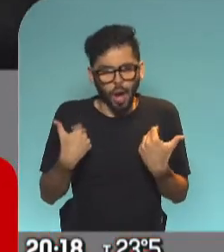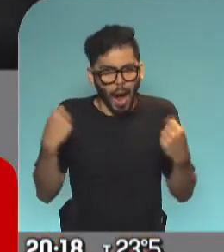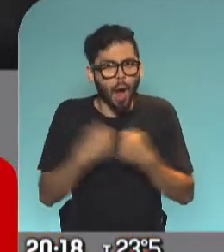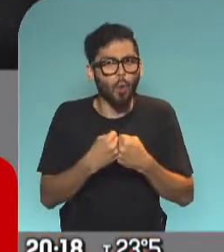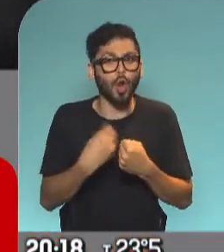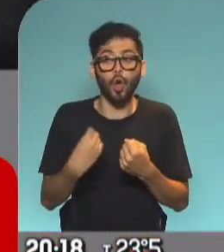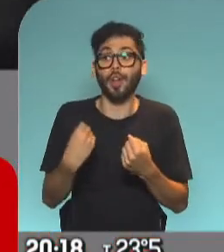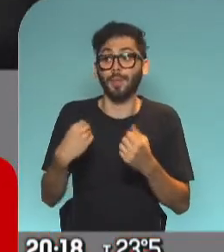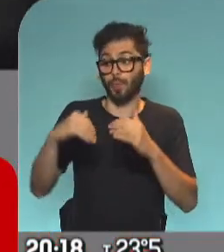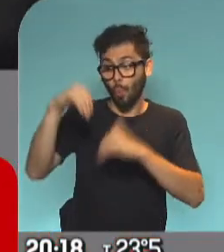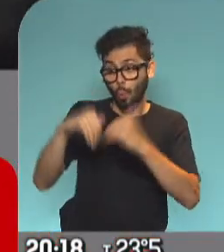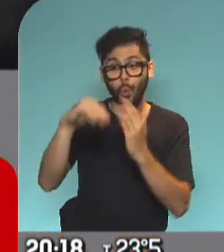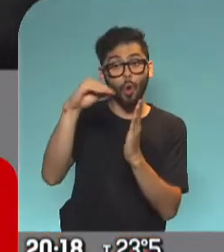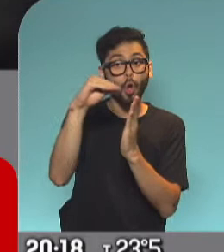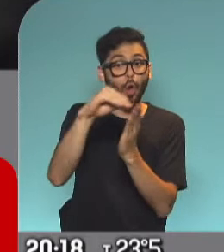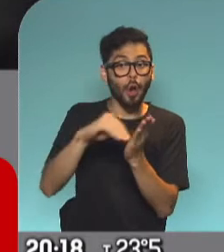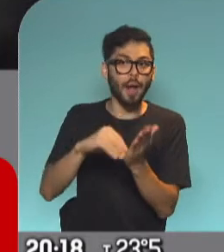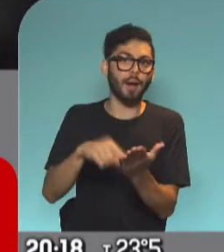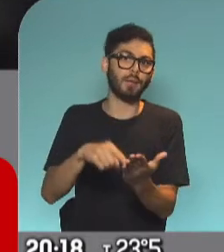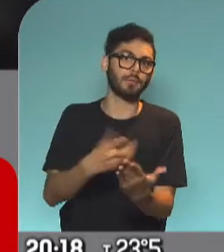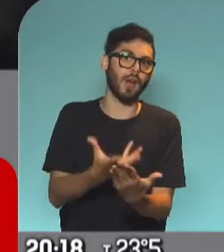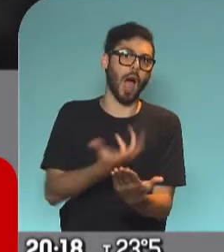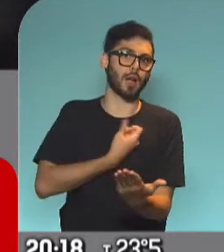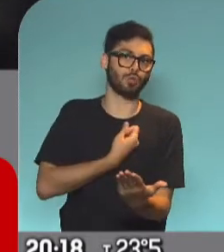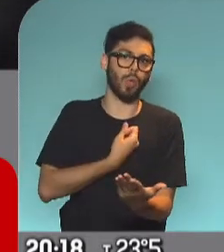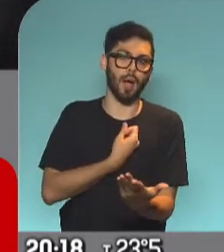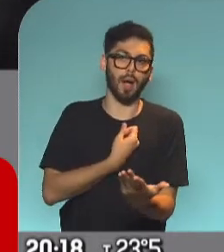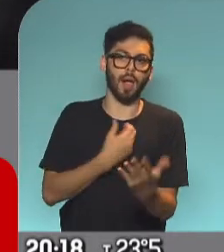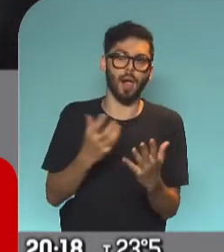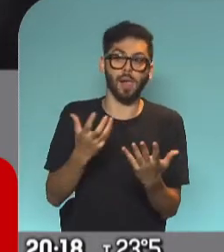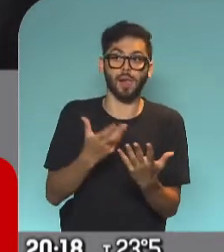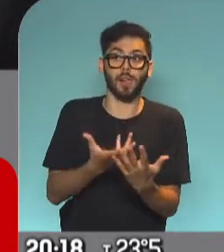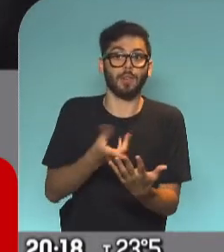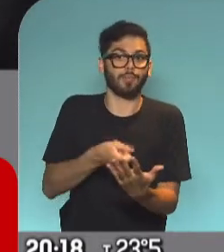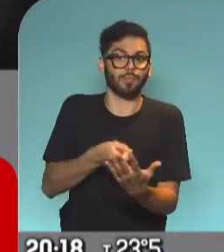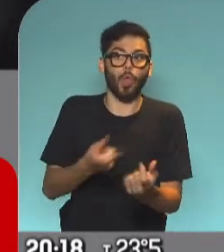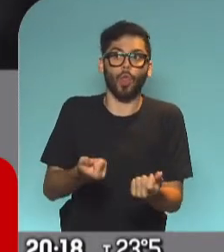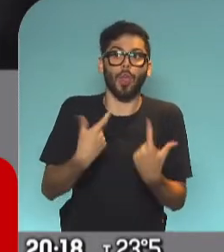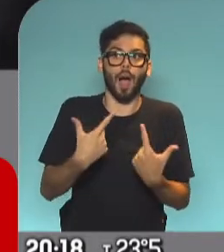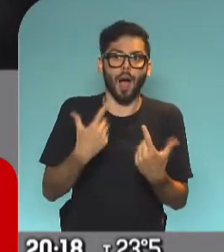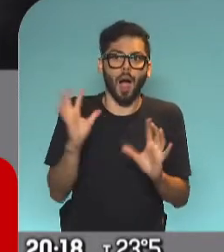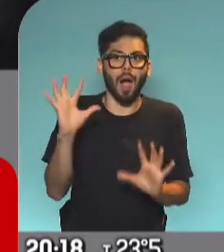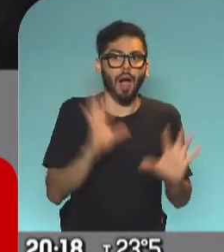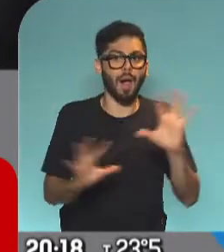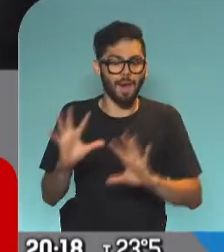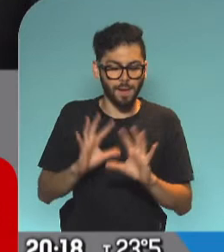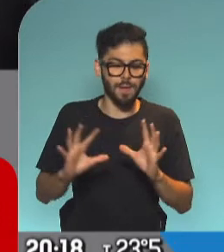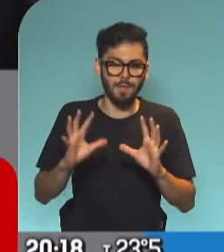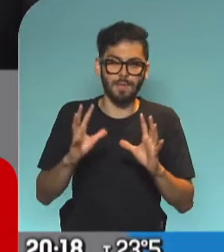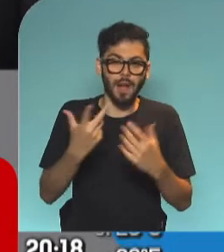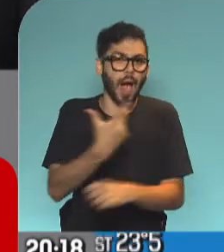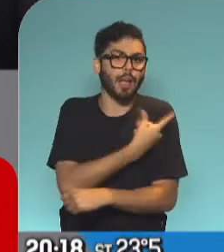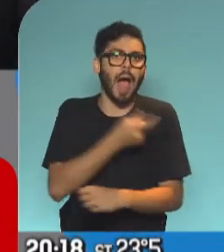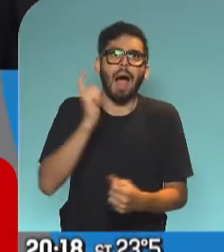el padrón electoral nos da una idea y nos da una estructura como para poder organizar esa